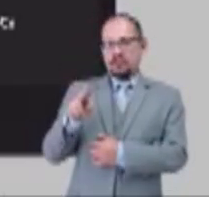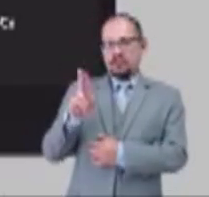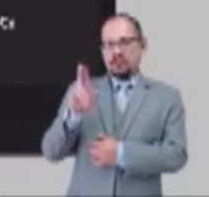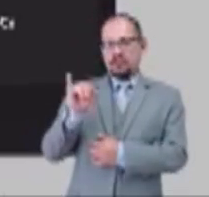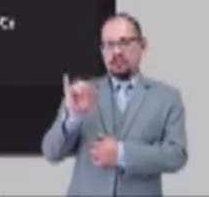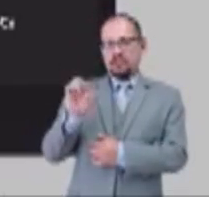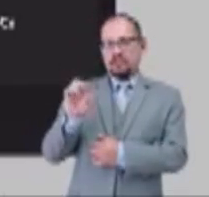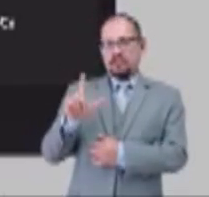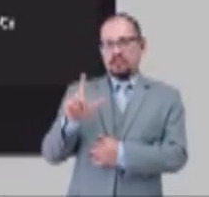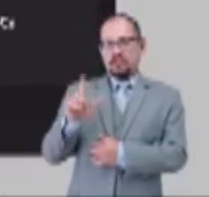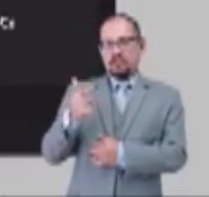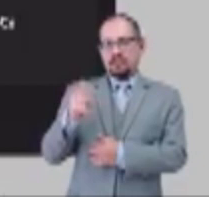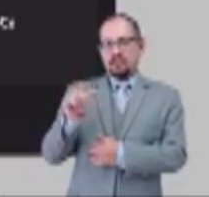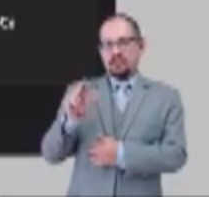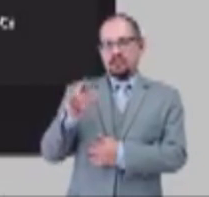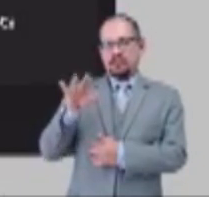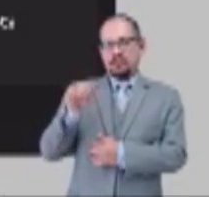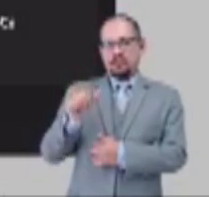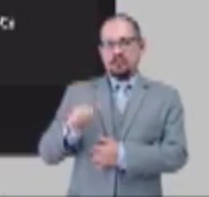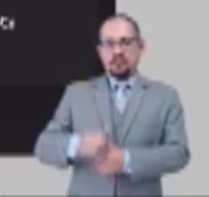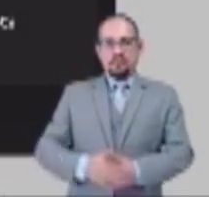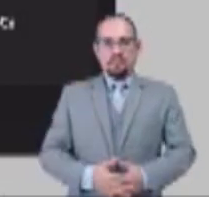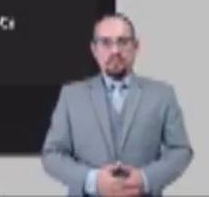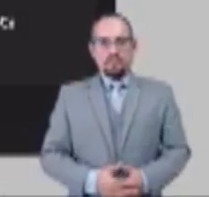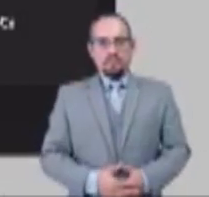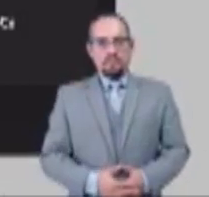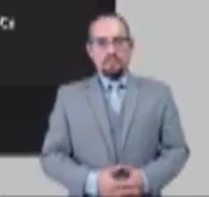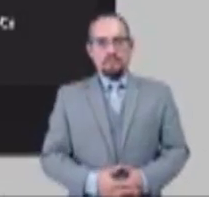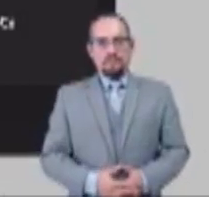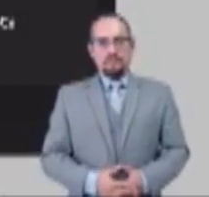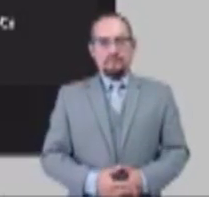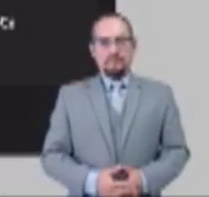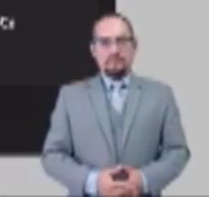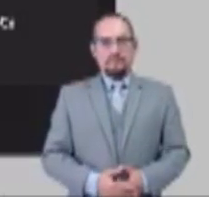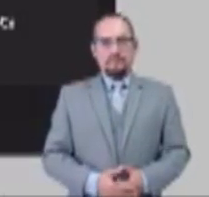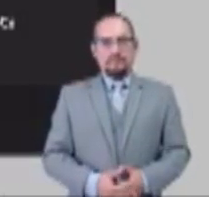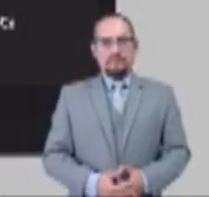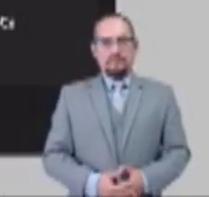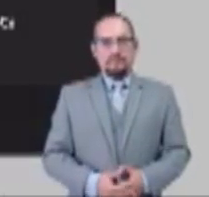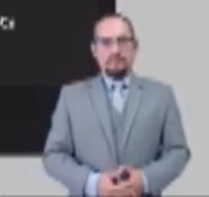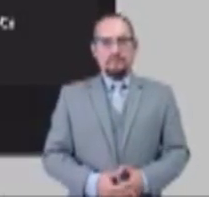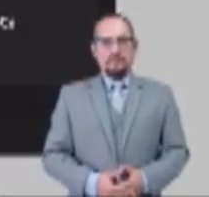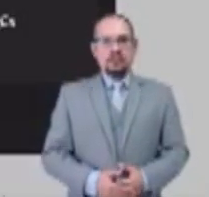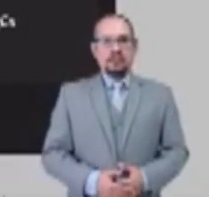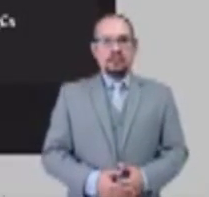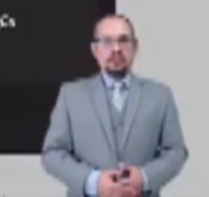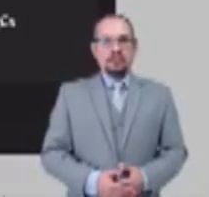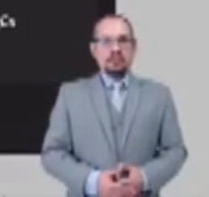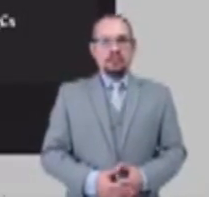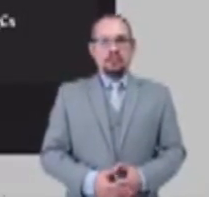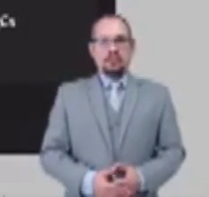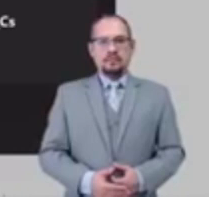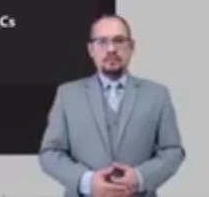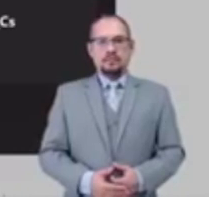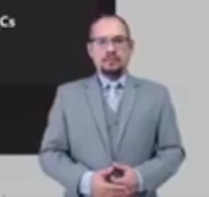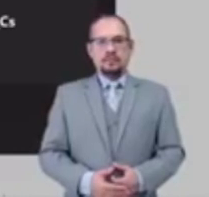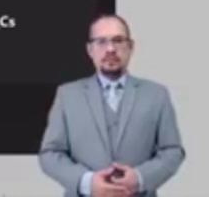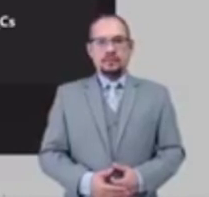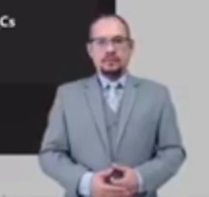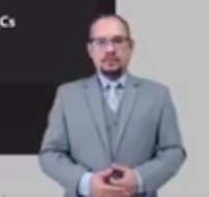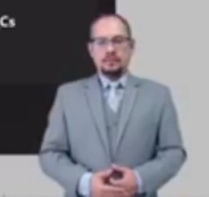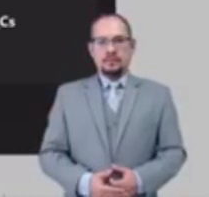marzo por último se informó que en fecha 4 de marzo grupo impacto y 360 notificó la